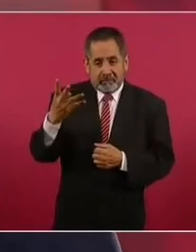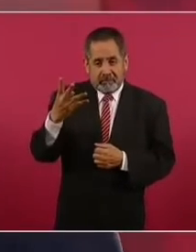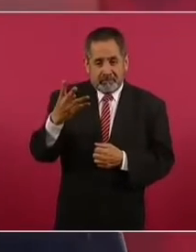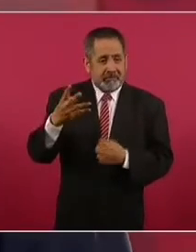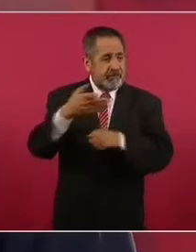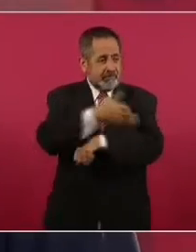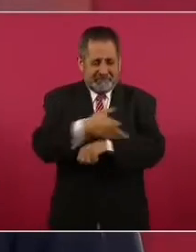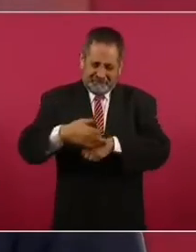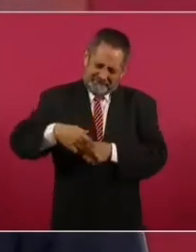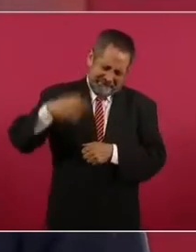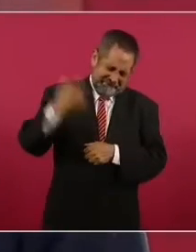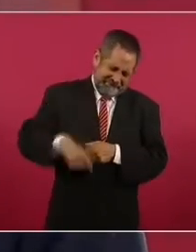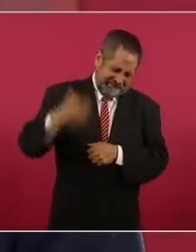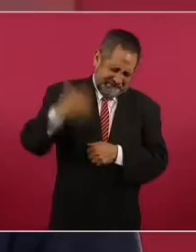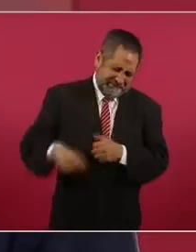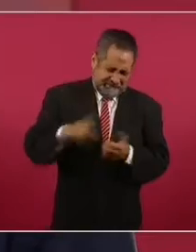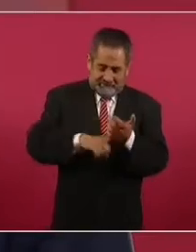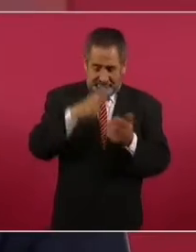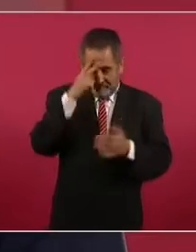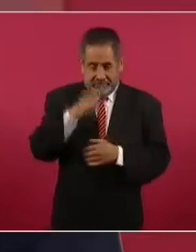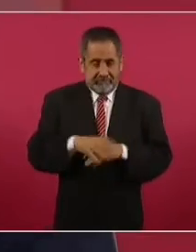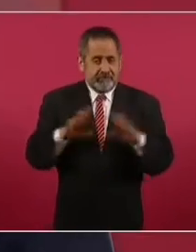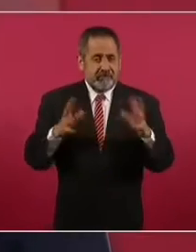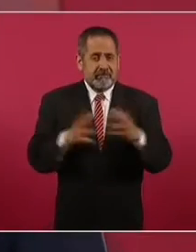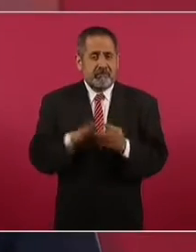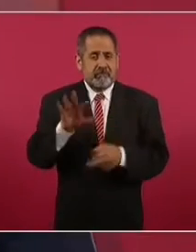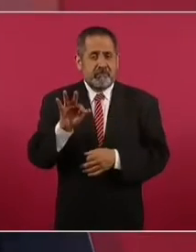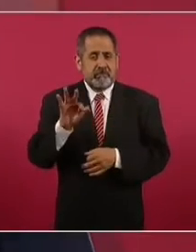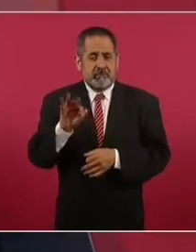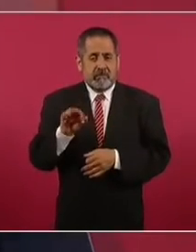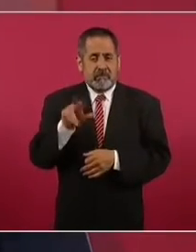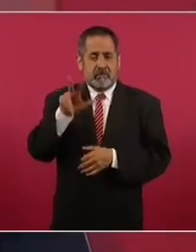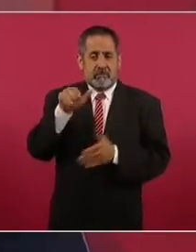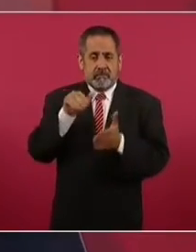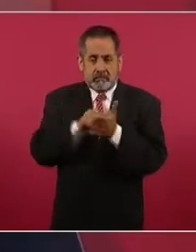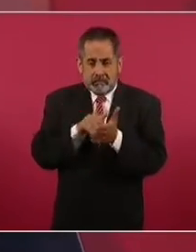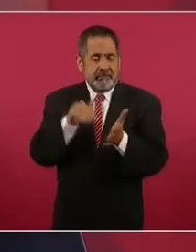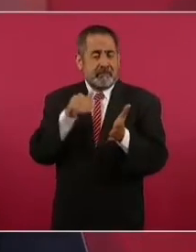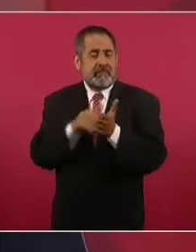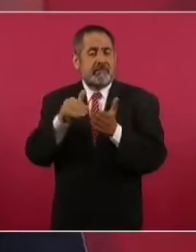24 multimillonarios mexicanos con más de